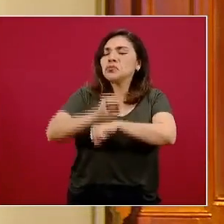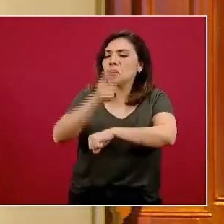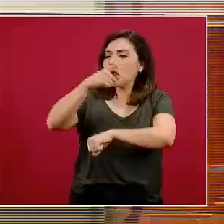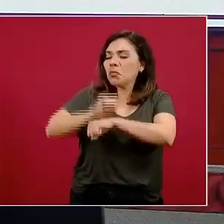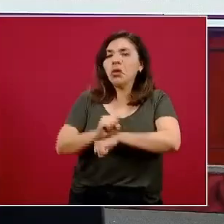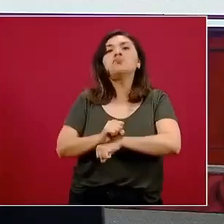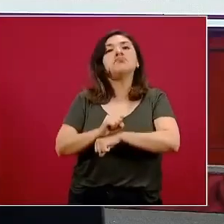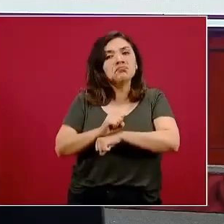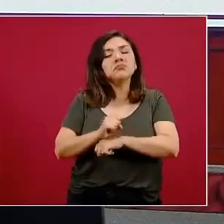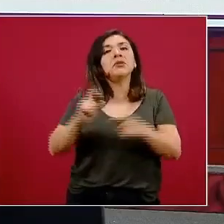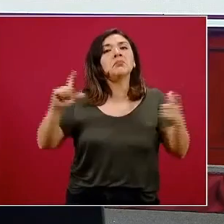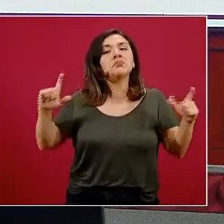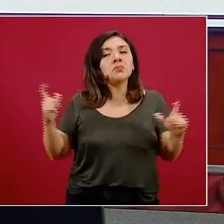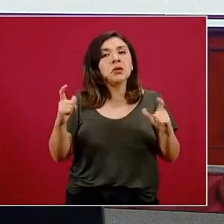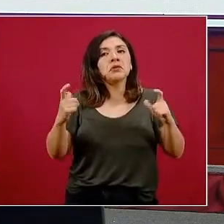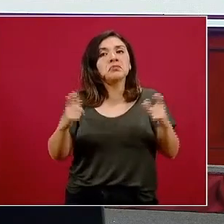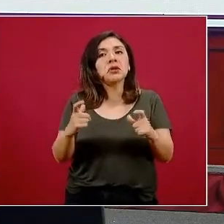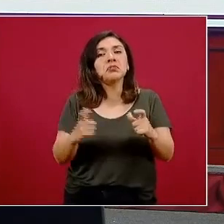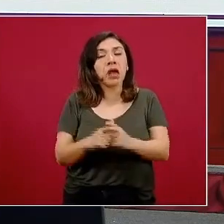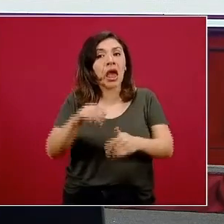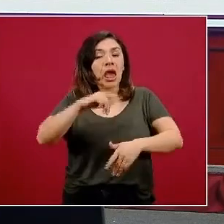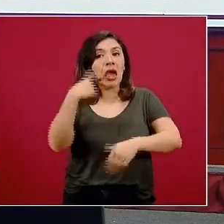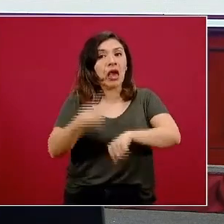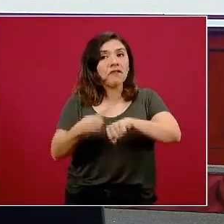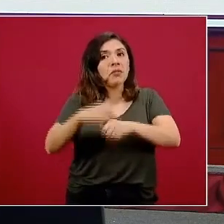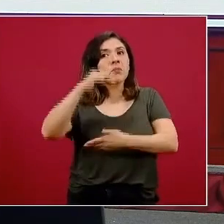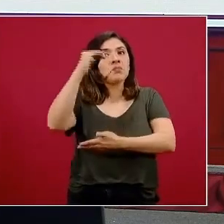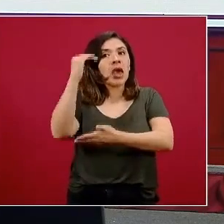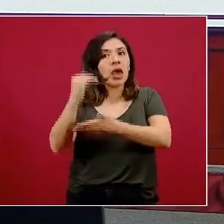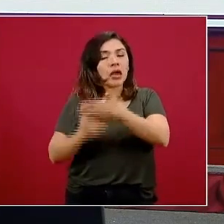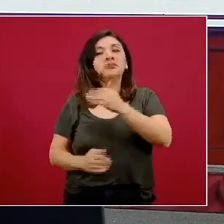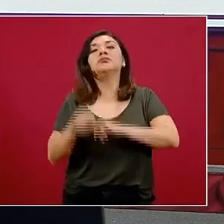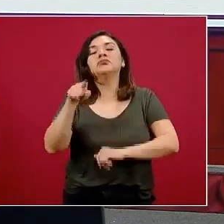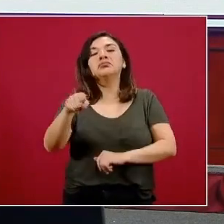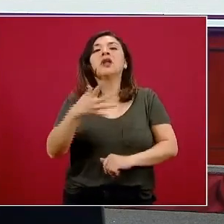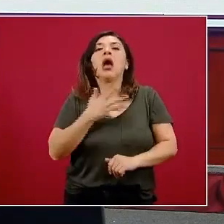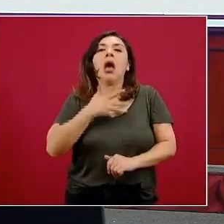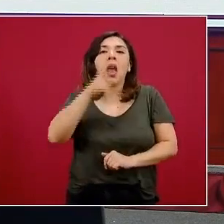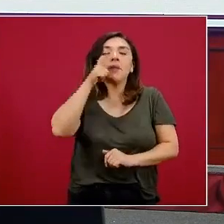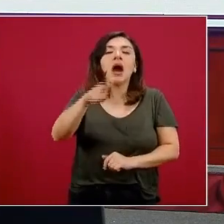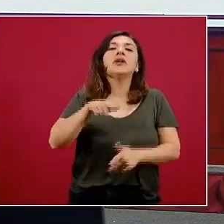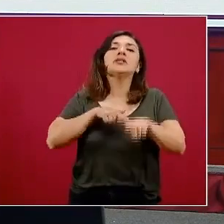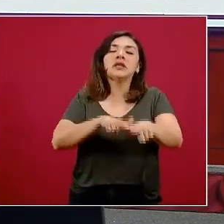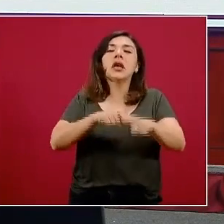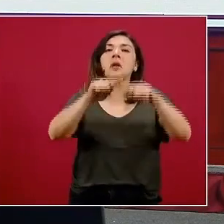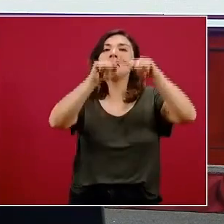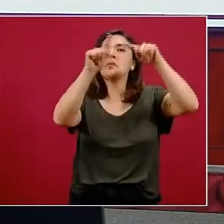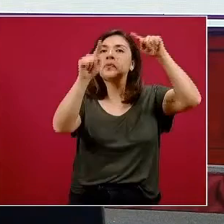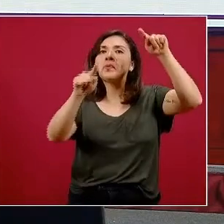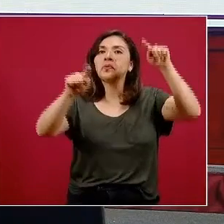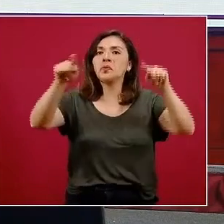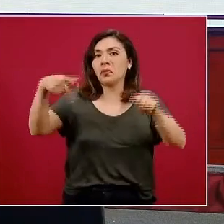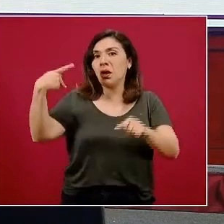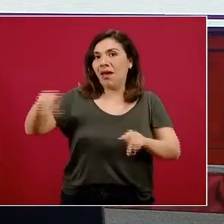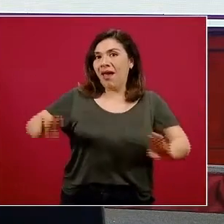están contribuyendo con un descenso importante, lo cual mantiene la curva nacional con